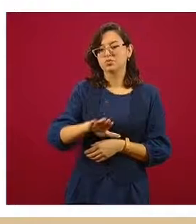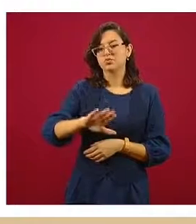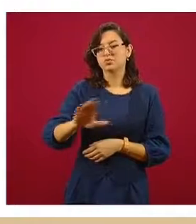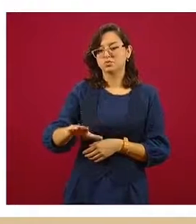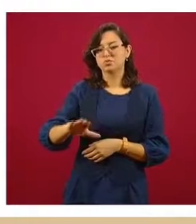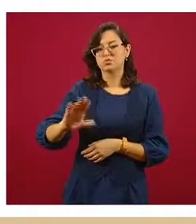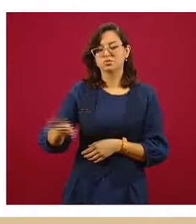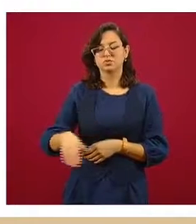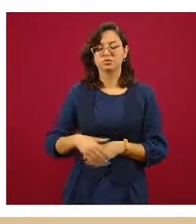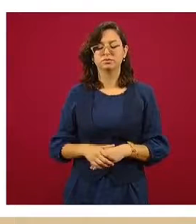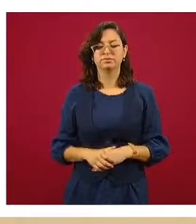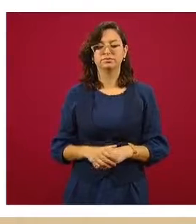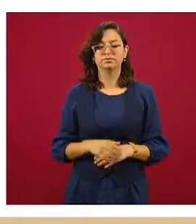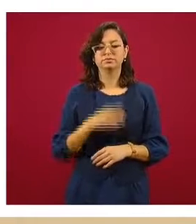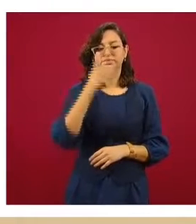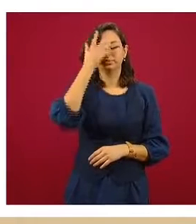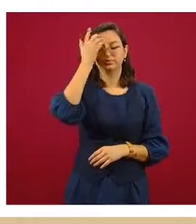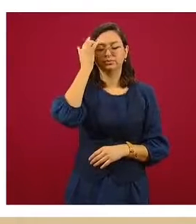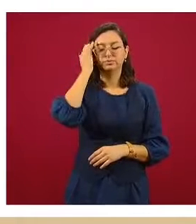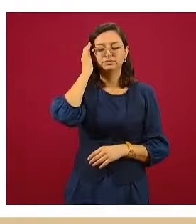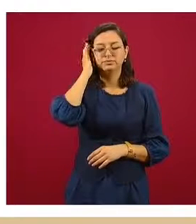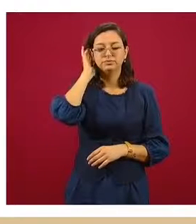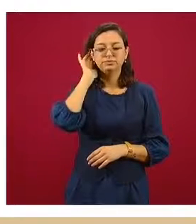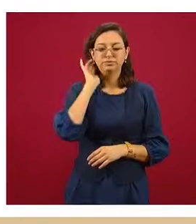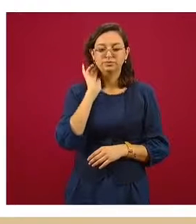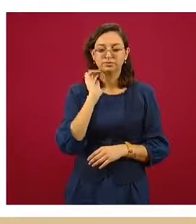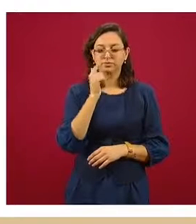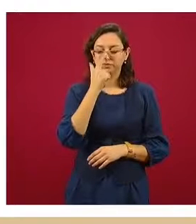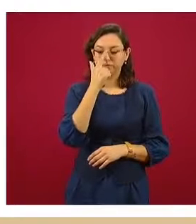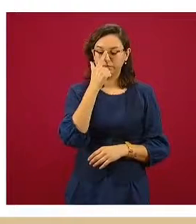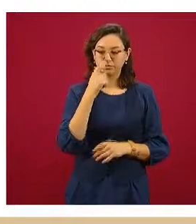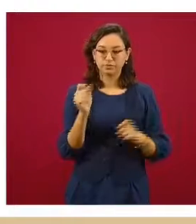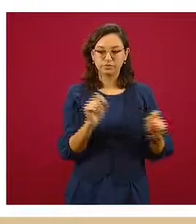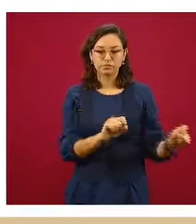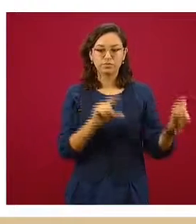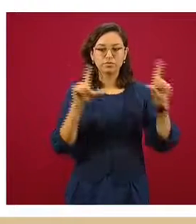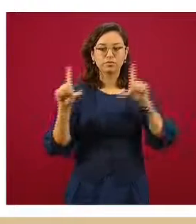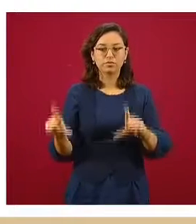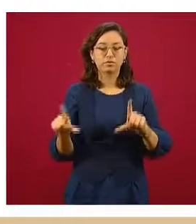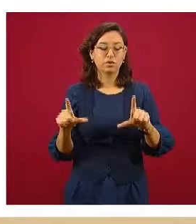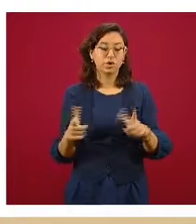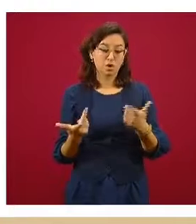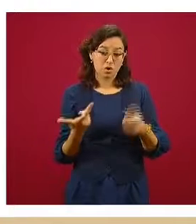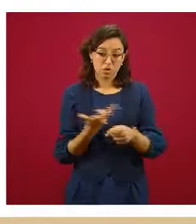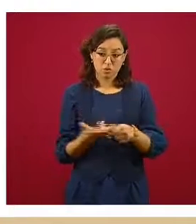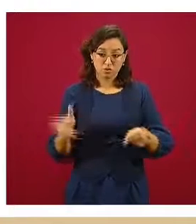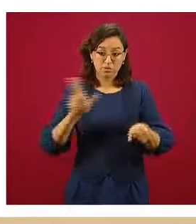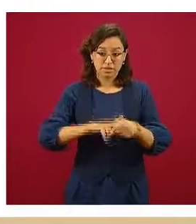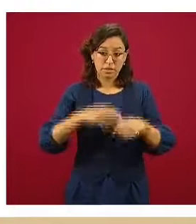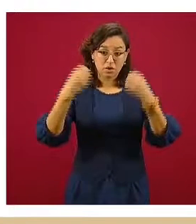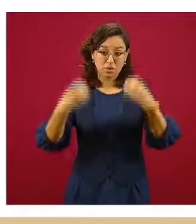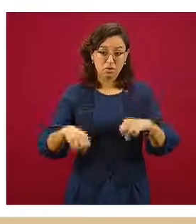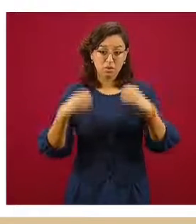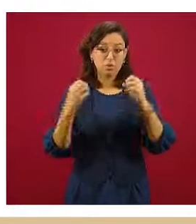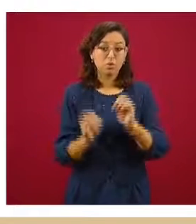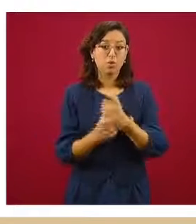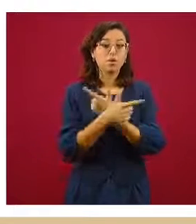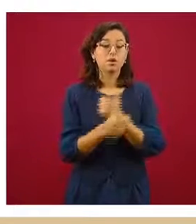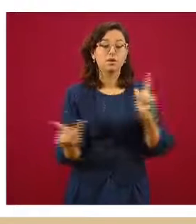intensidad epidémica. Y vámonos a las últimas, que son la ocupación y disponibilidad hospitalarias, en la